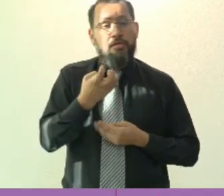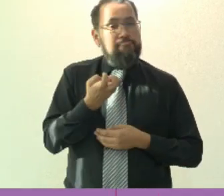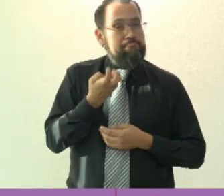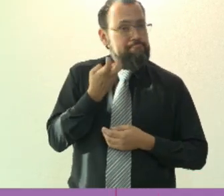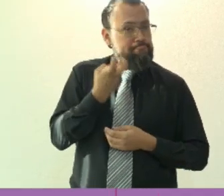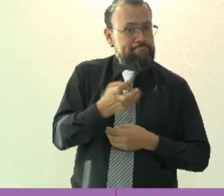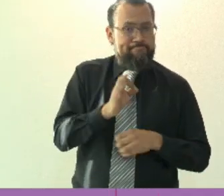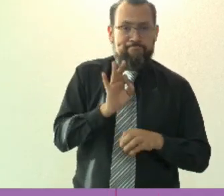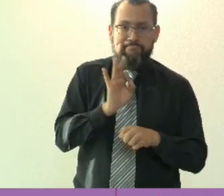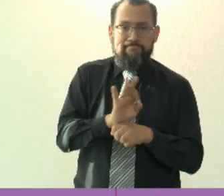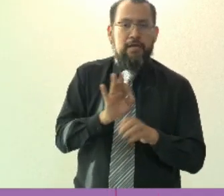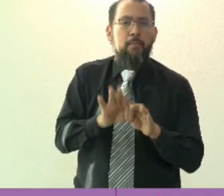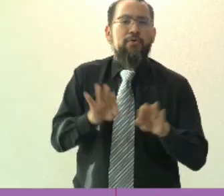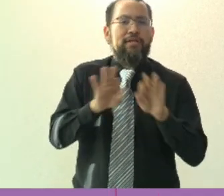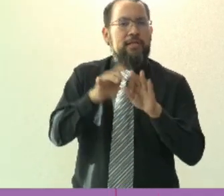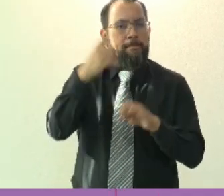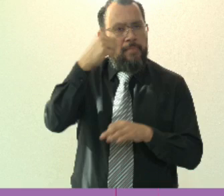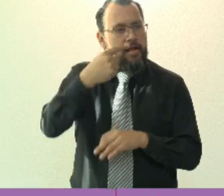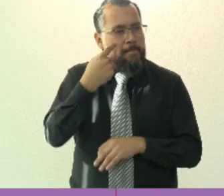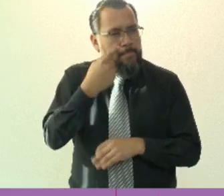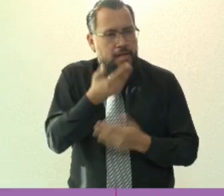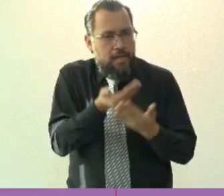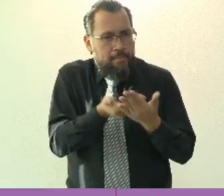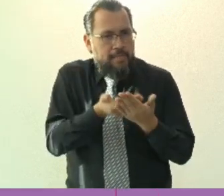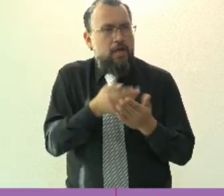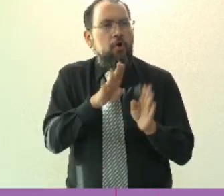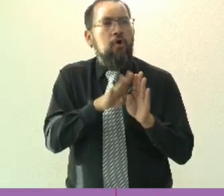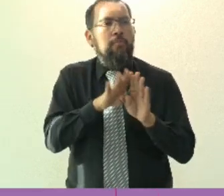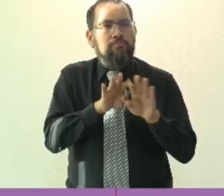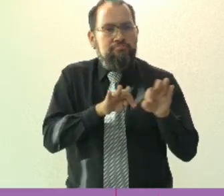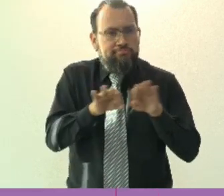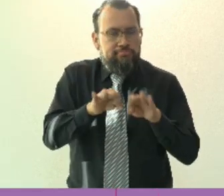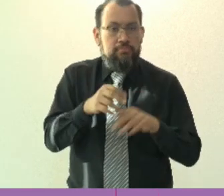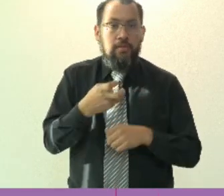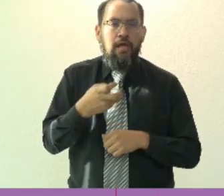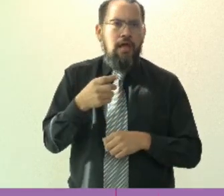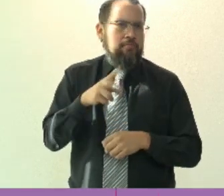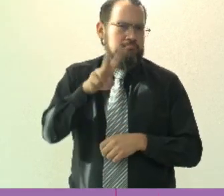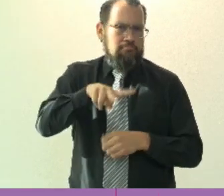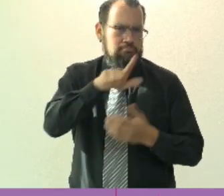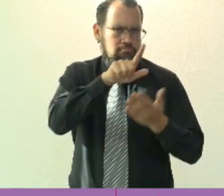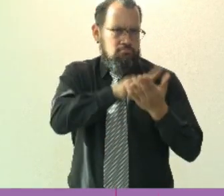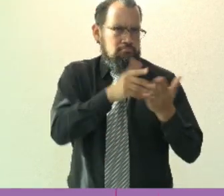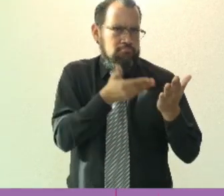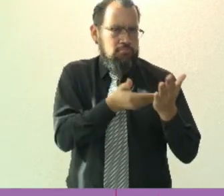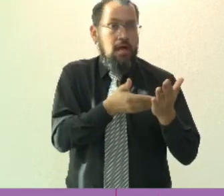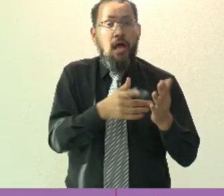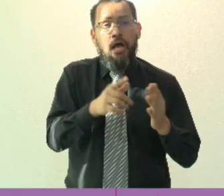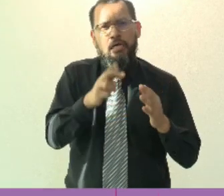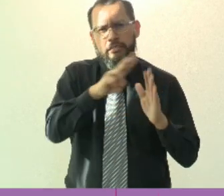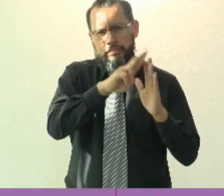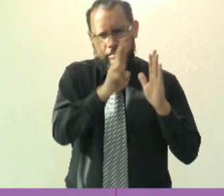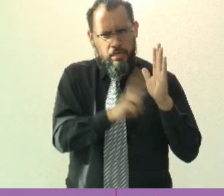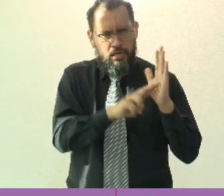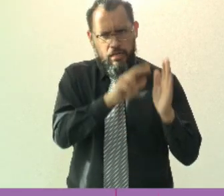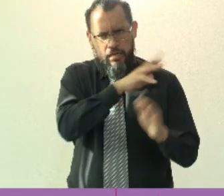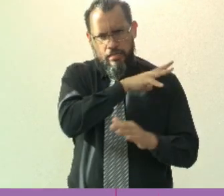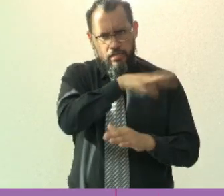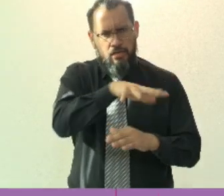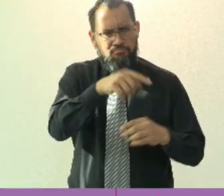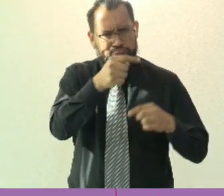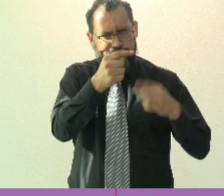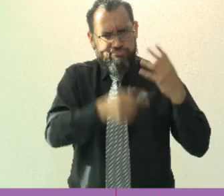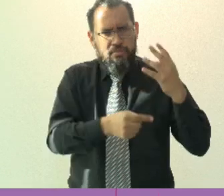rendición de cuentas. Hasta jurídicamente, el lineamiento general que regula